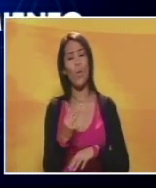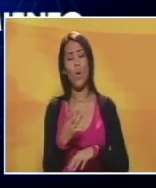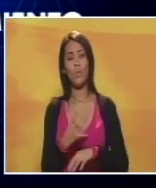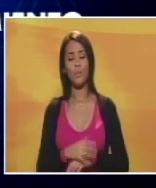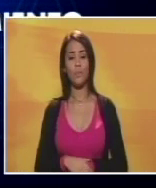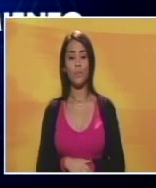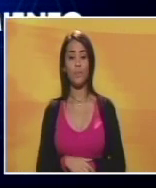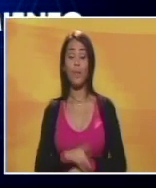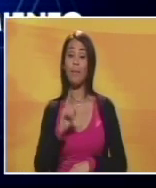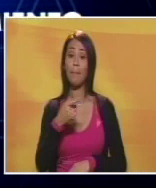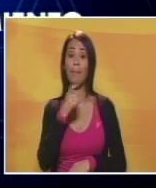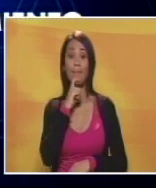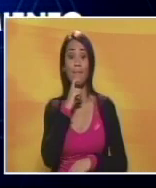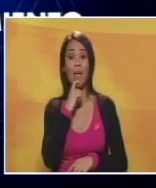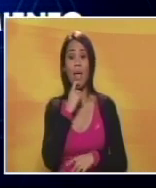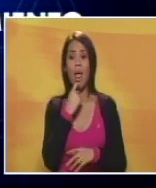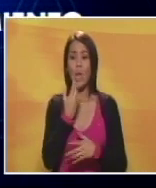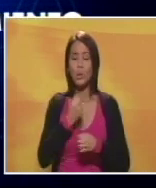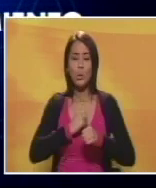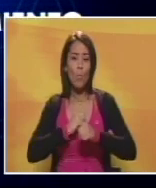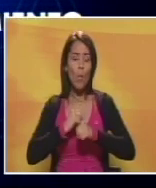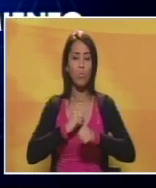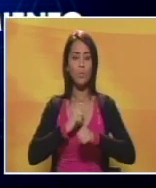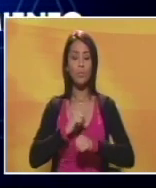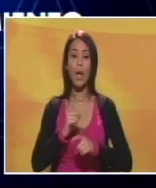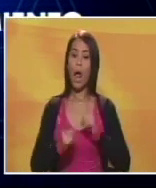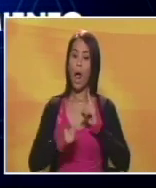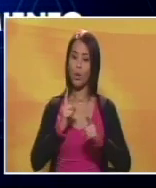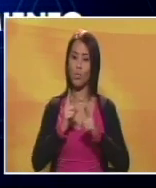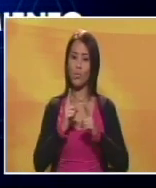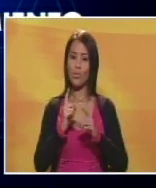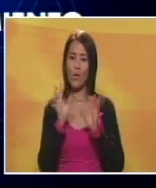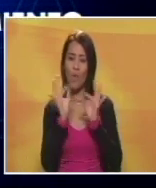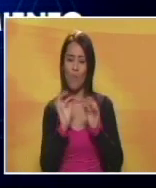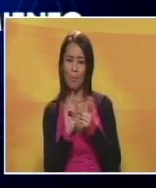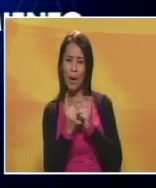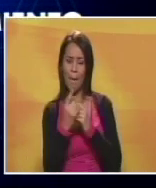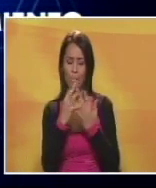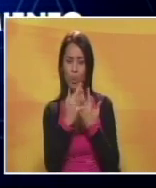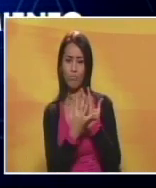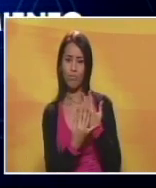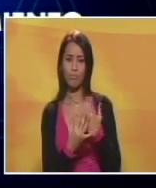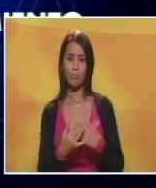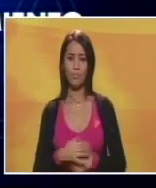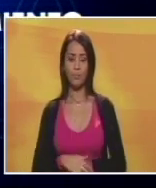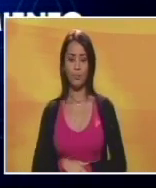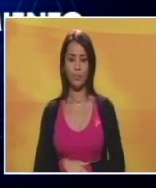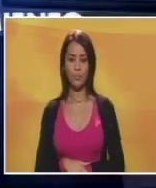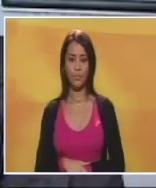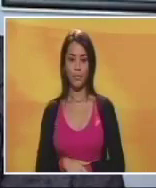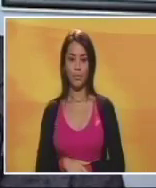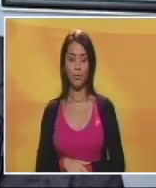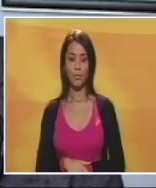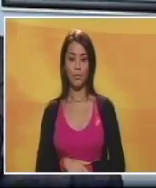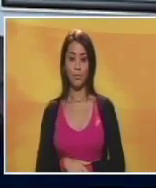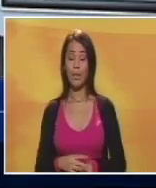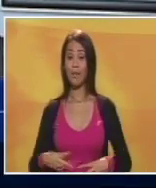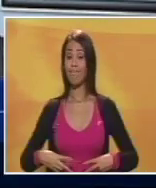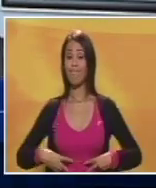y dificultad de movimiento y en algunos casos deformación. Que puede causar